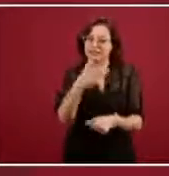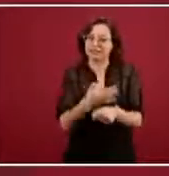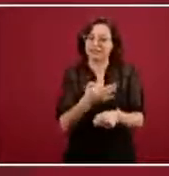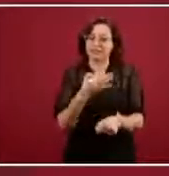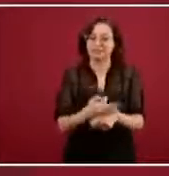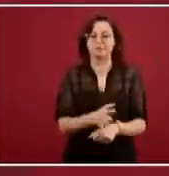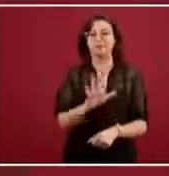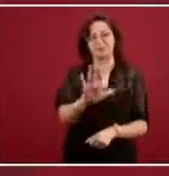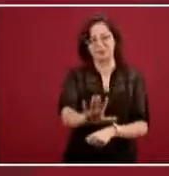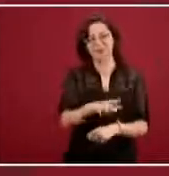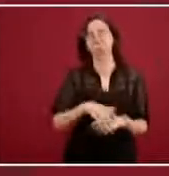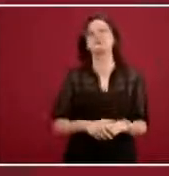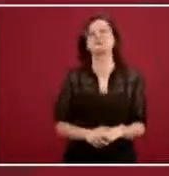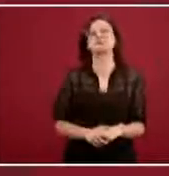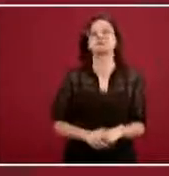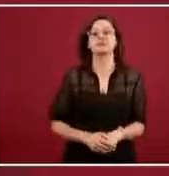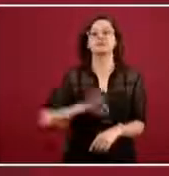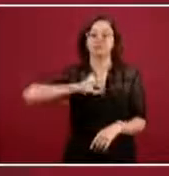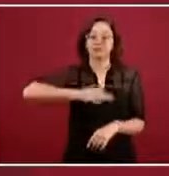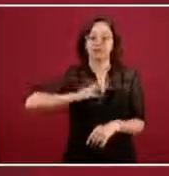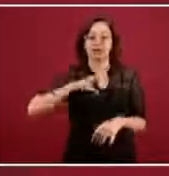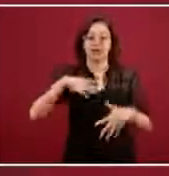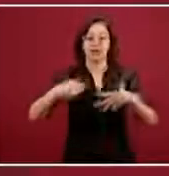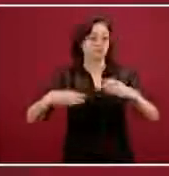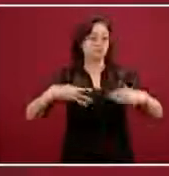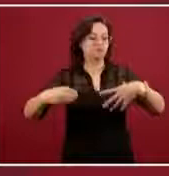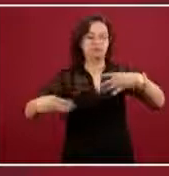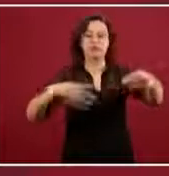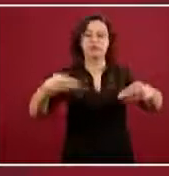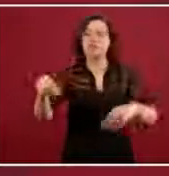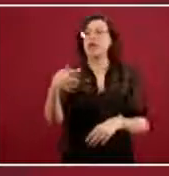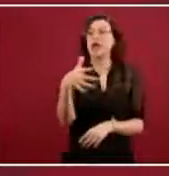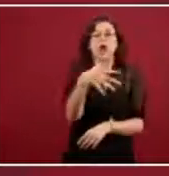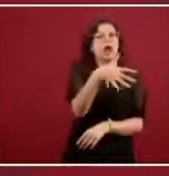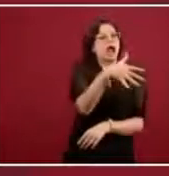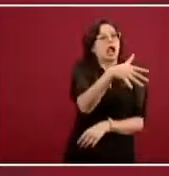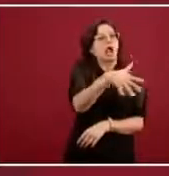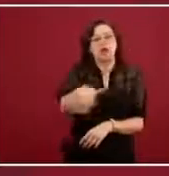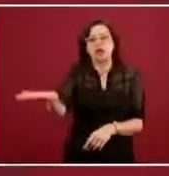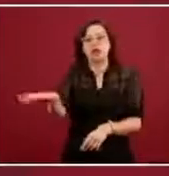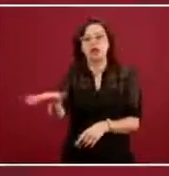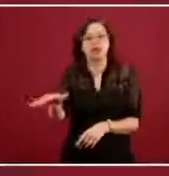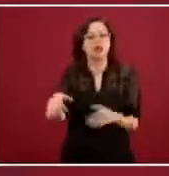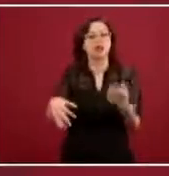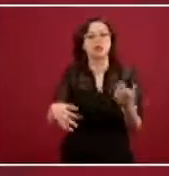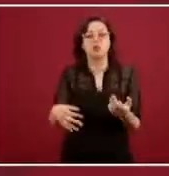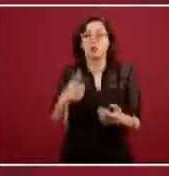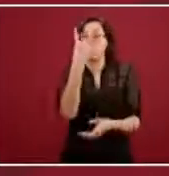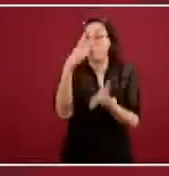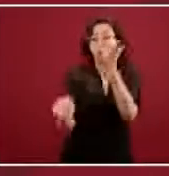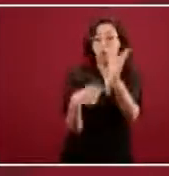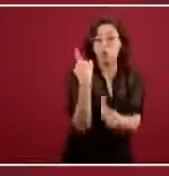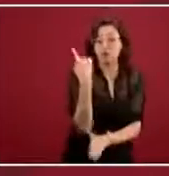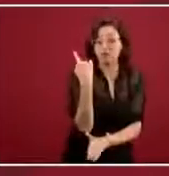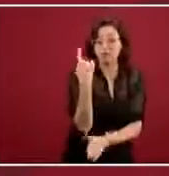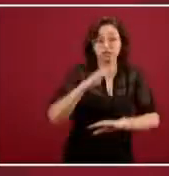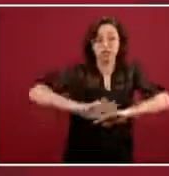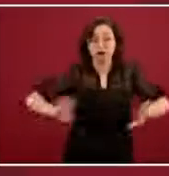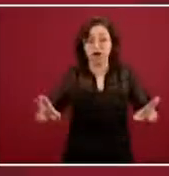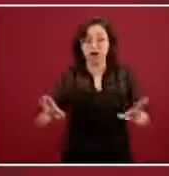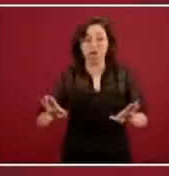Las epidemias en general, pero las epidemias de enfermedades infecciosas no tienen un comportamiento único, es